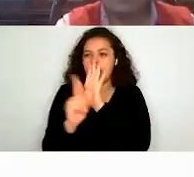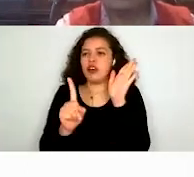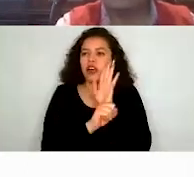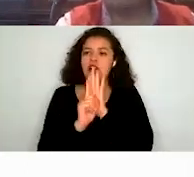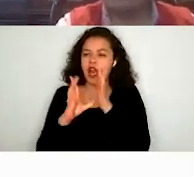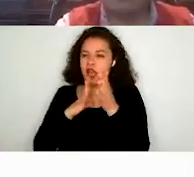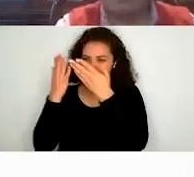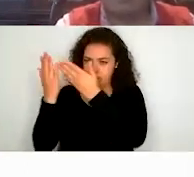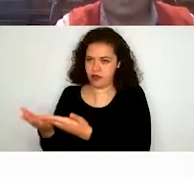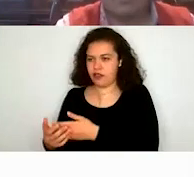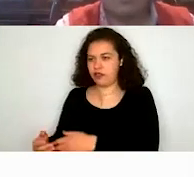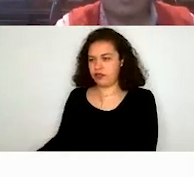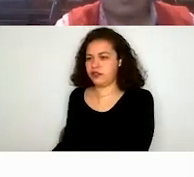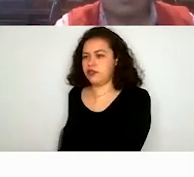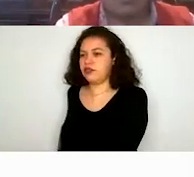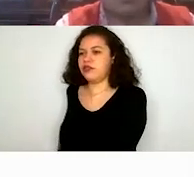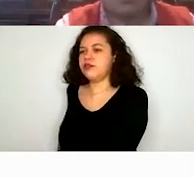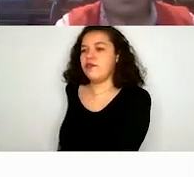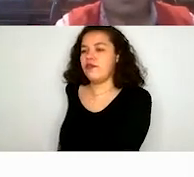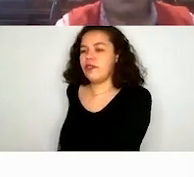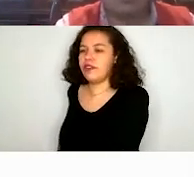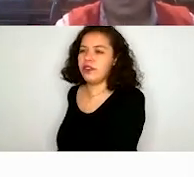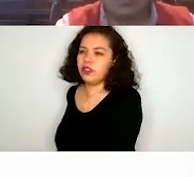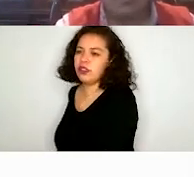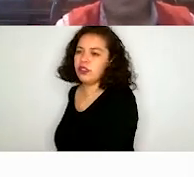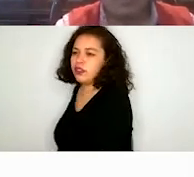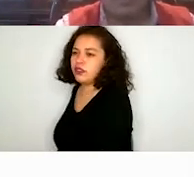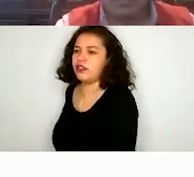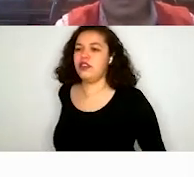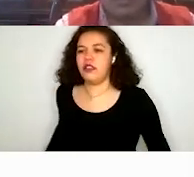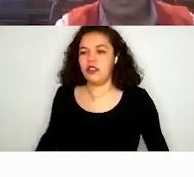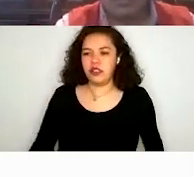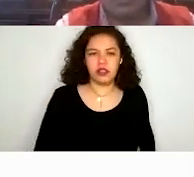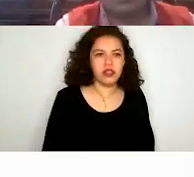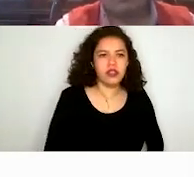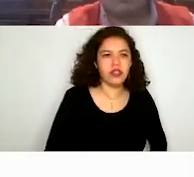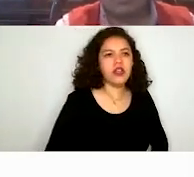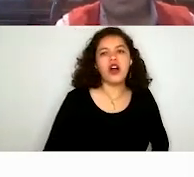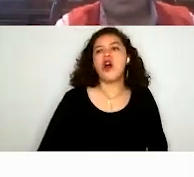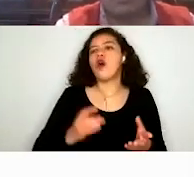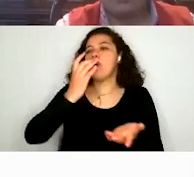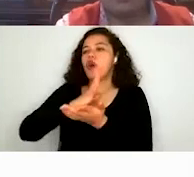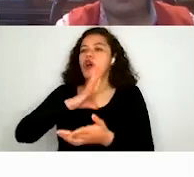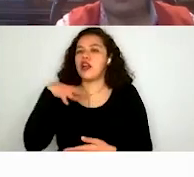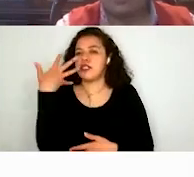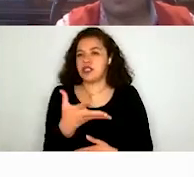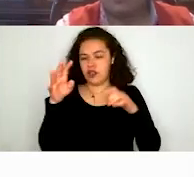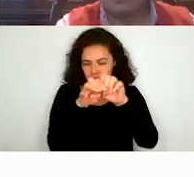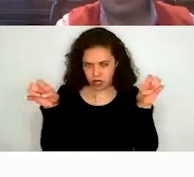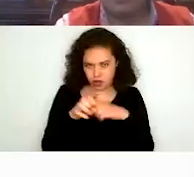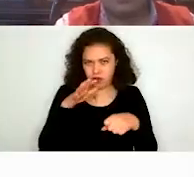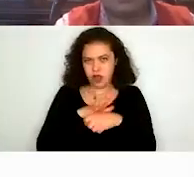En este caso, por ser un espacio pequeño, solo contamos con 5 y el tipo de equipamiento son sensores de